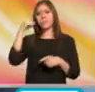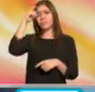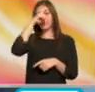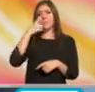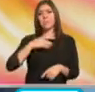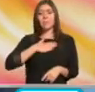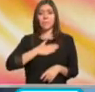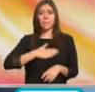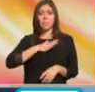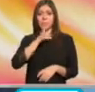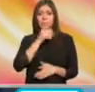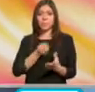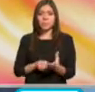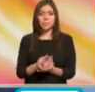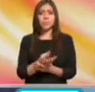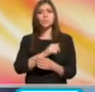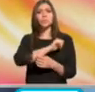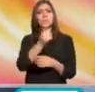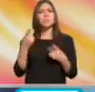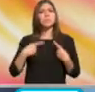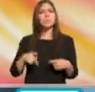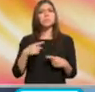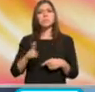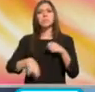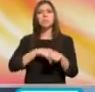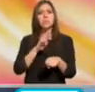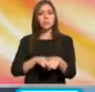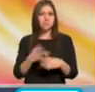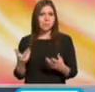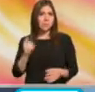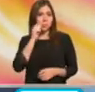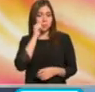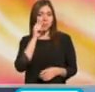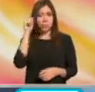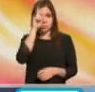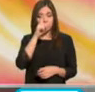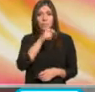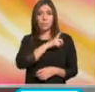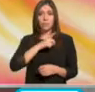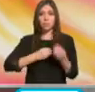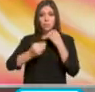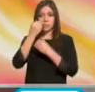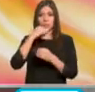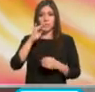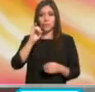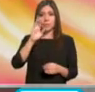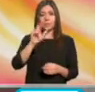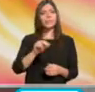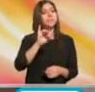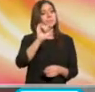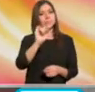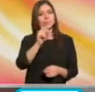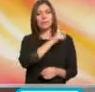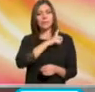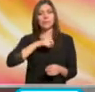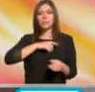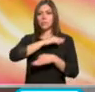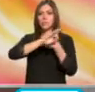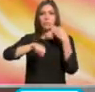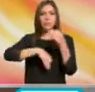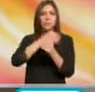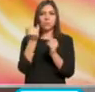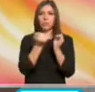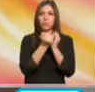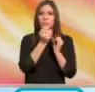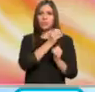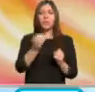tienen ese padecimiento. ¿Es recomendable de cualquier forma que ingieran fibra? Indiscutiblemente sí. La fibra tiene muchísimas